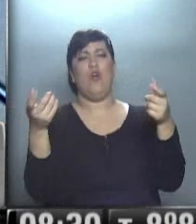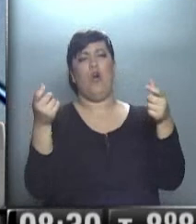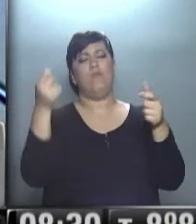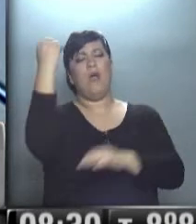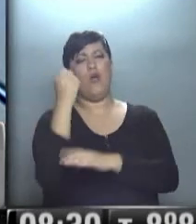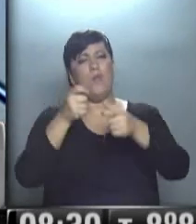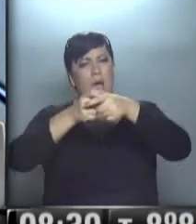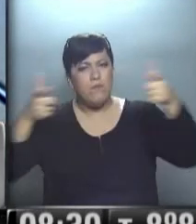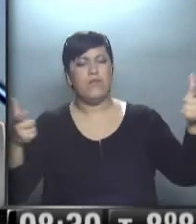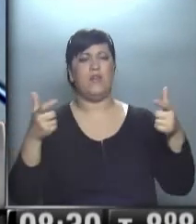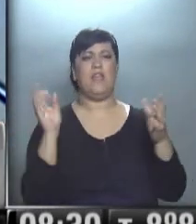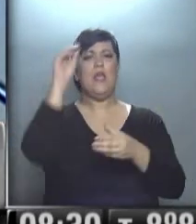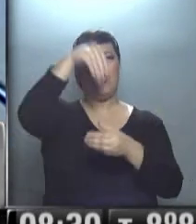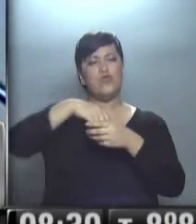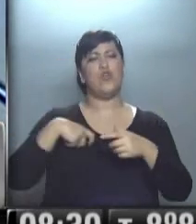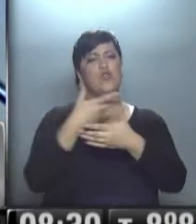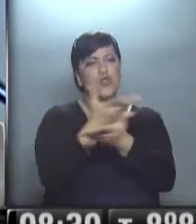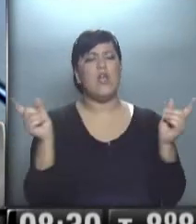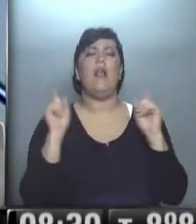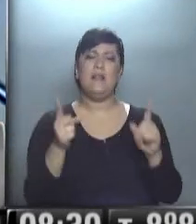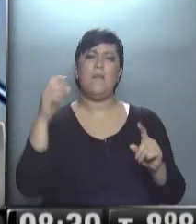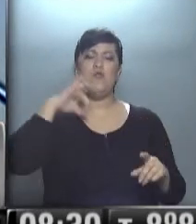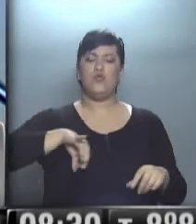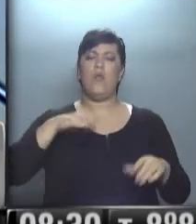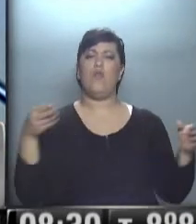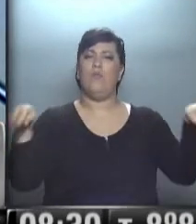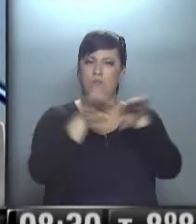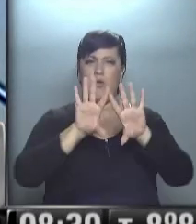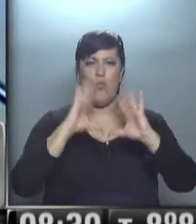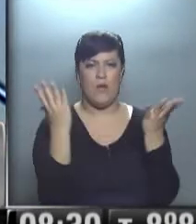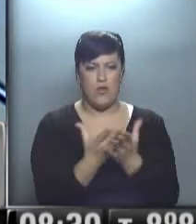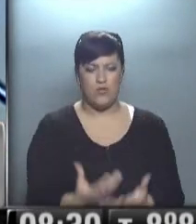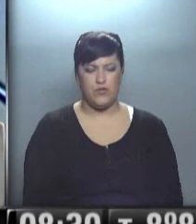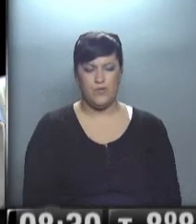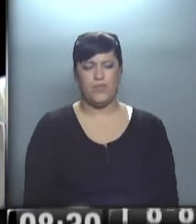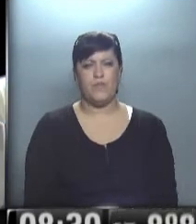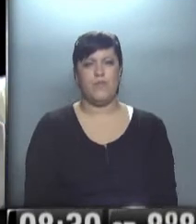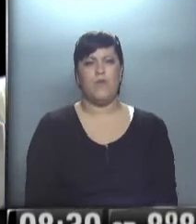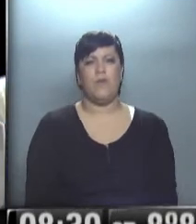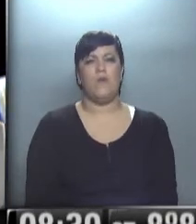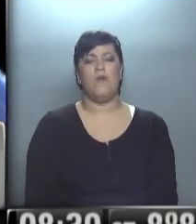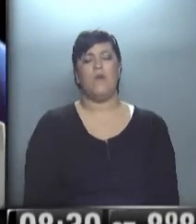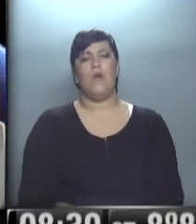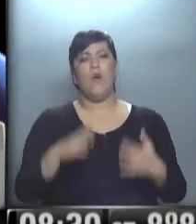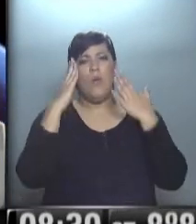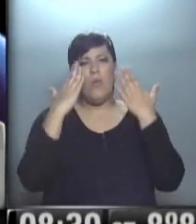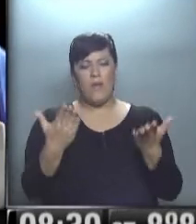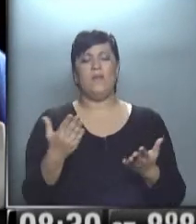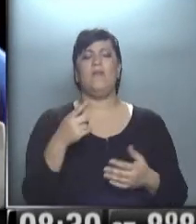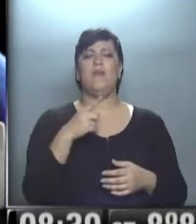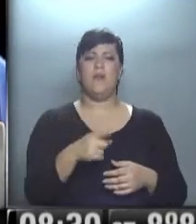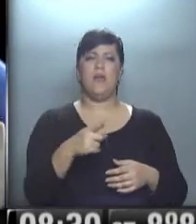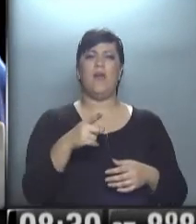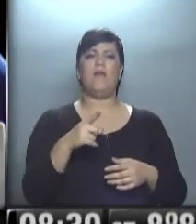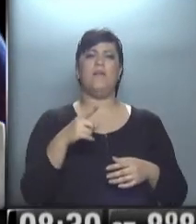inclusión social y más equidad en la distribución del ingreso de carácter universal montilla jefe de gabinete de bernardo a sombrío el